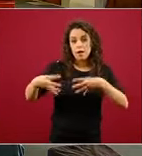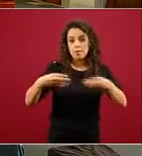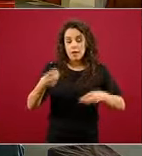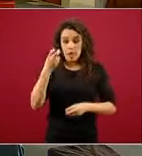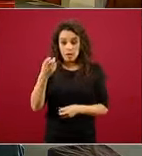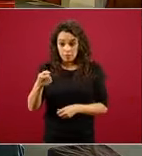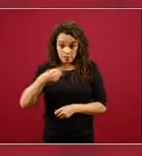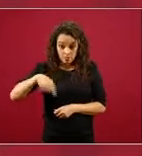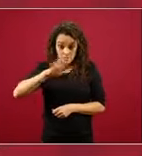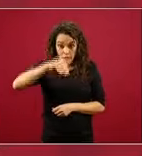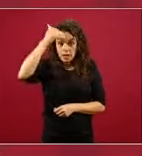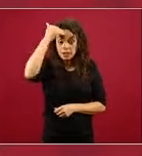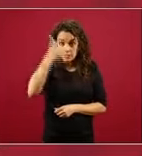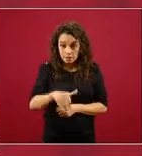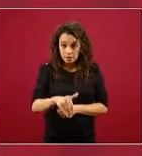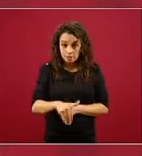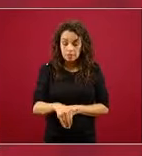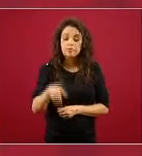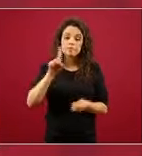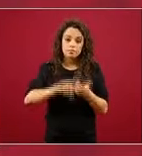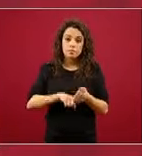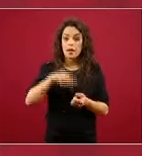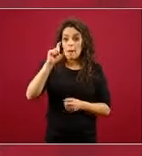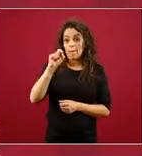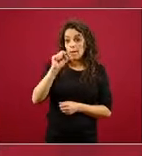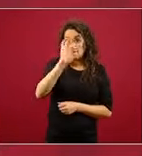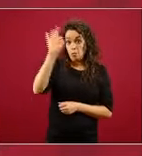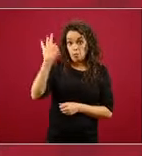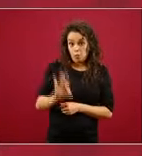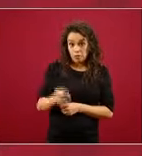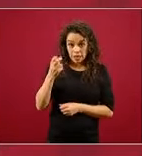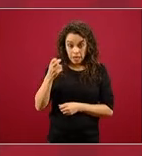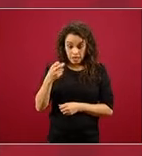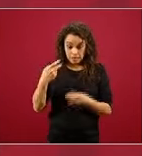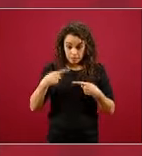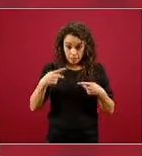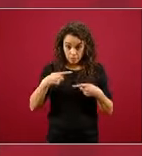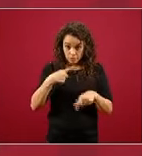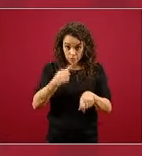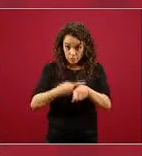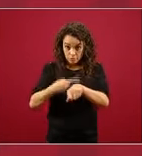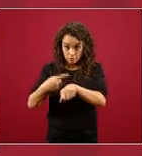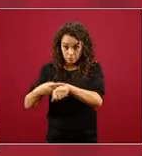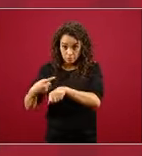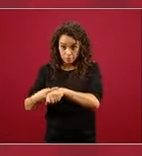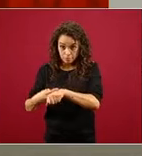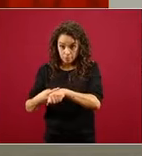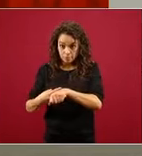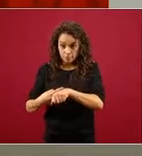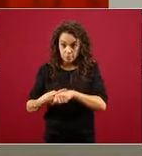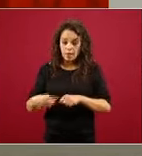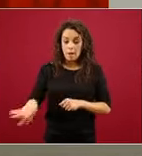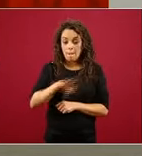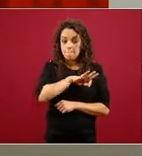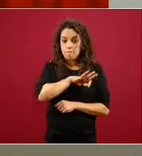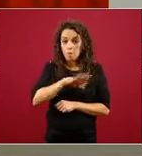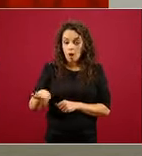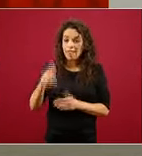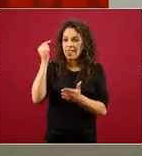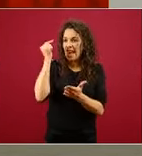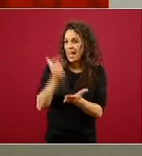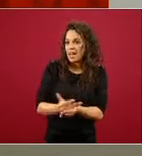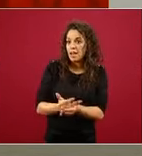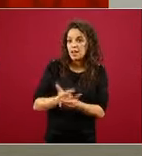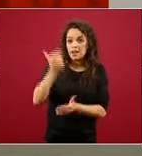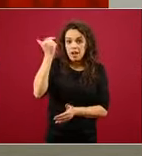sabiendo que al menos el 20% de todas las personas que enfermen de COVID lo van a hacer de forma grave y por lo tanto van a